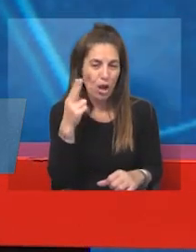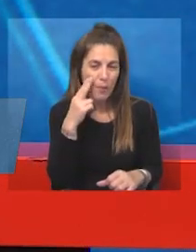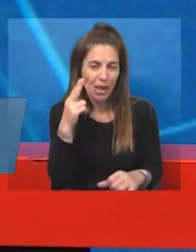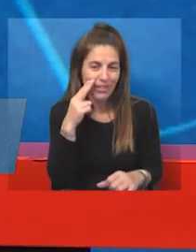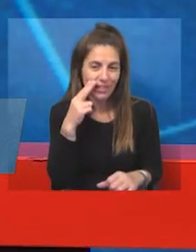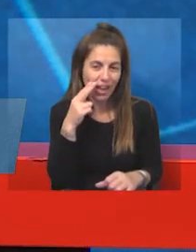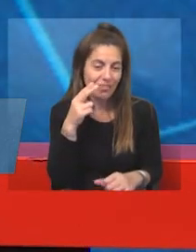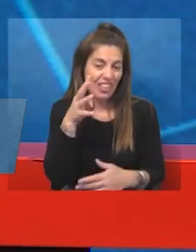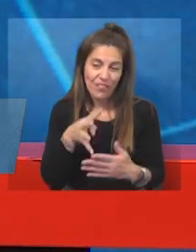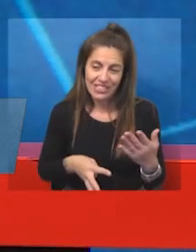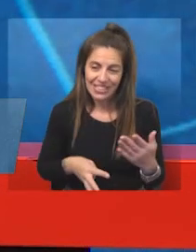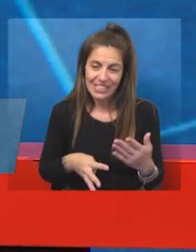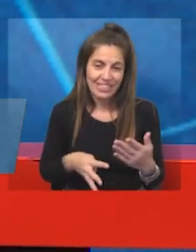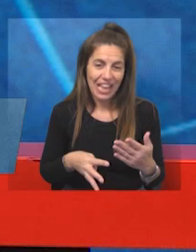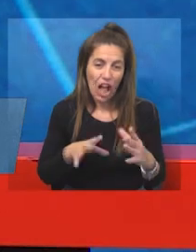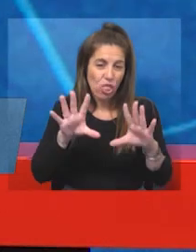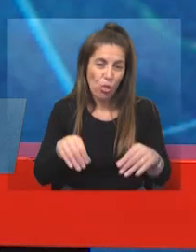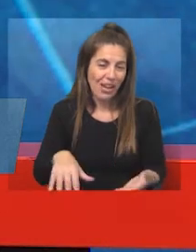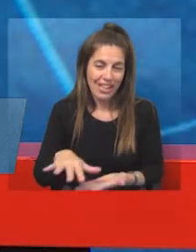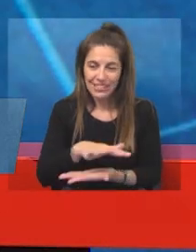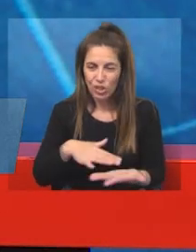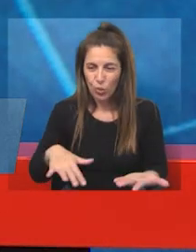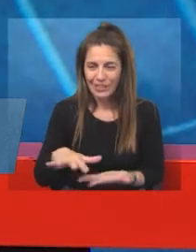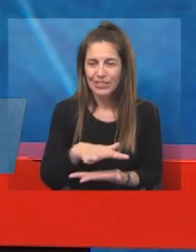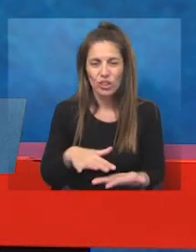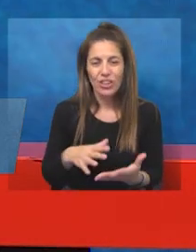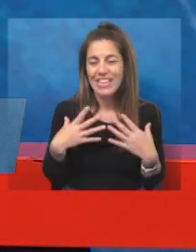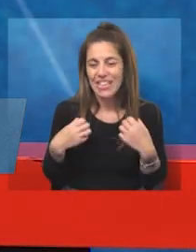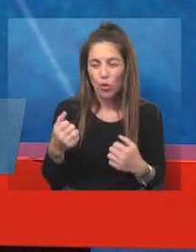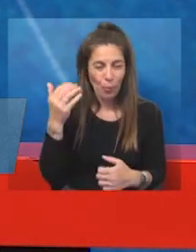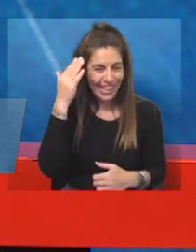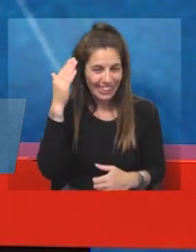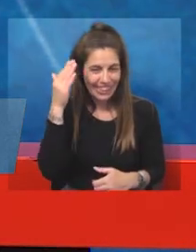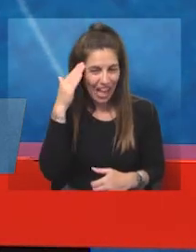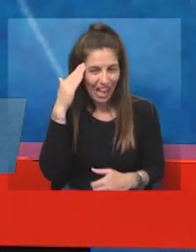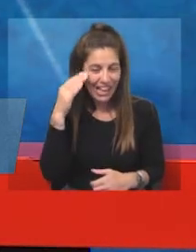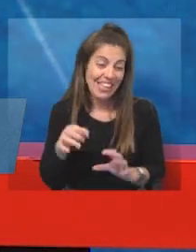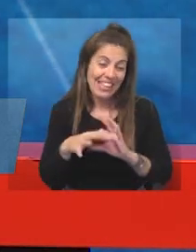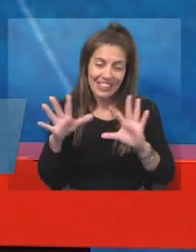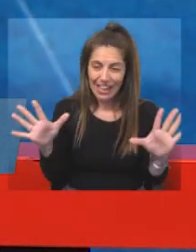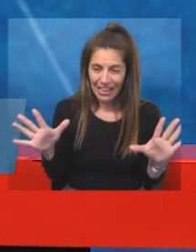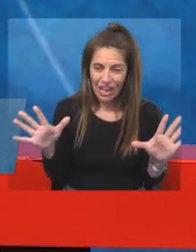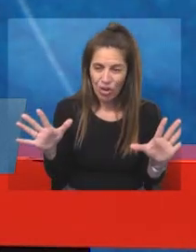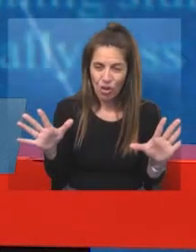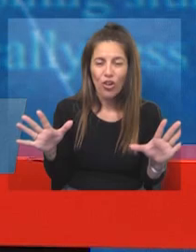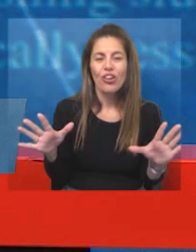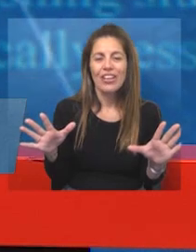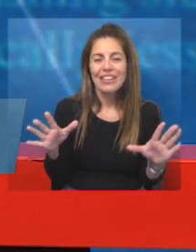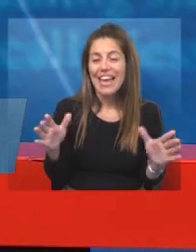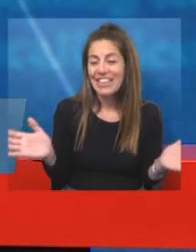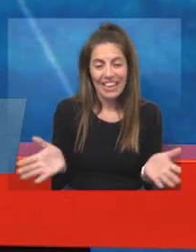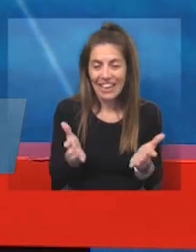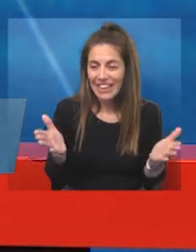transversaliza este la la aciones de de Salud Mental no este está claro y en ese sentido hay que